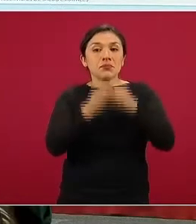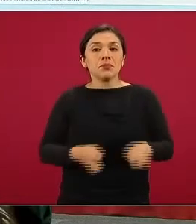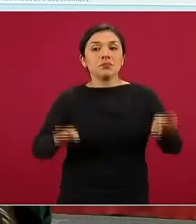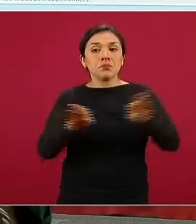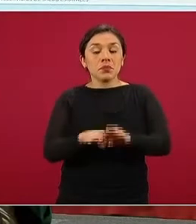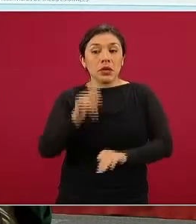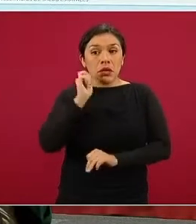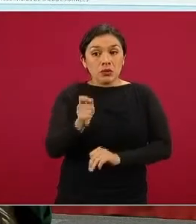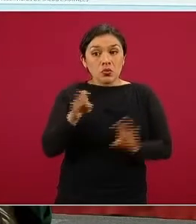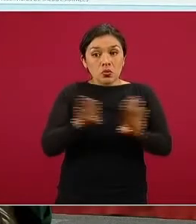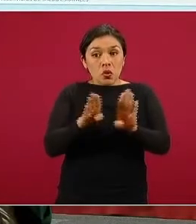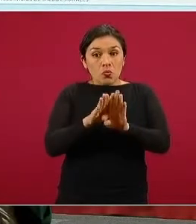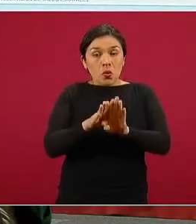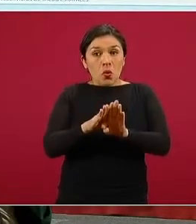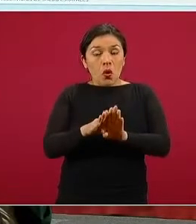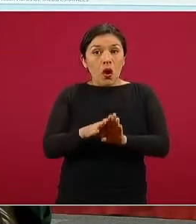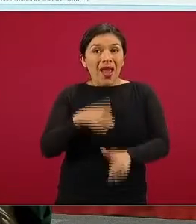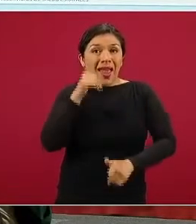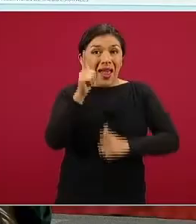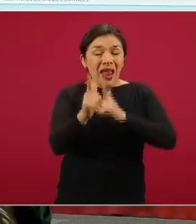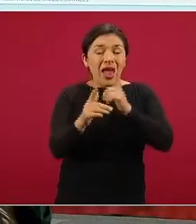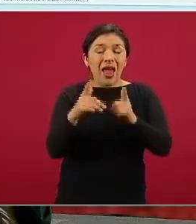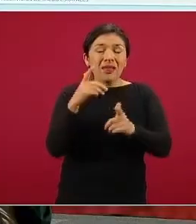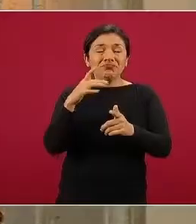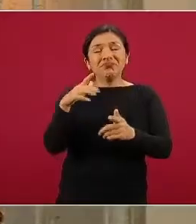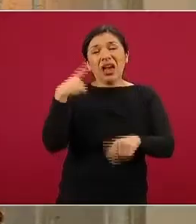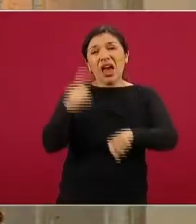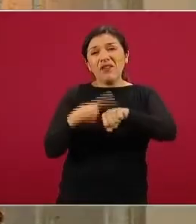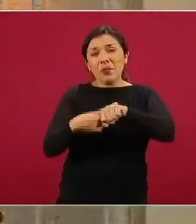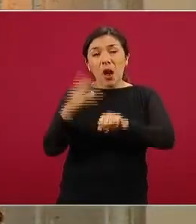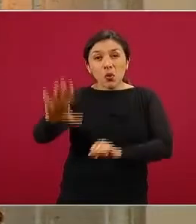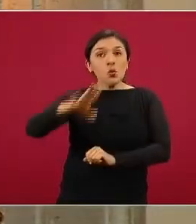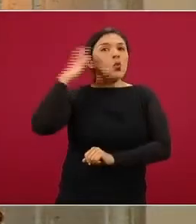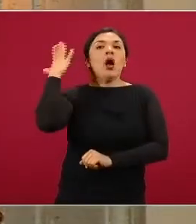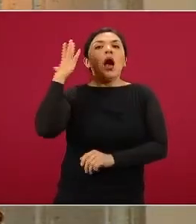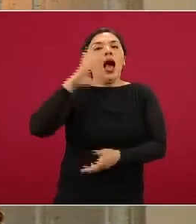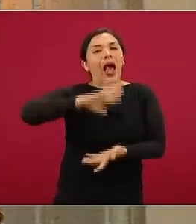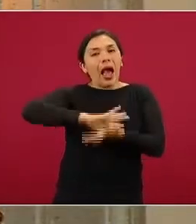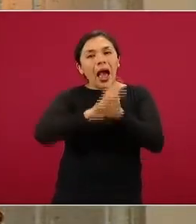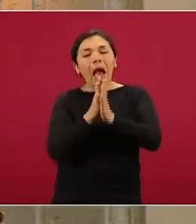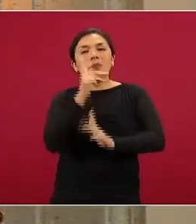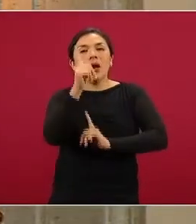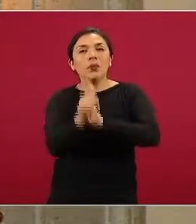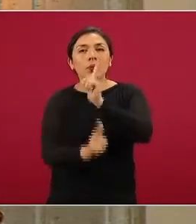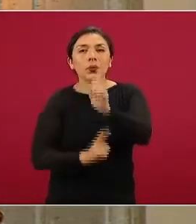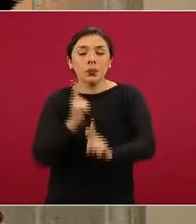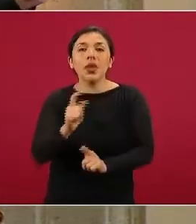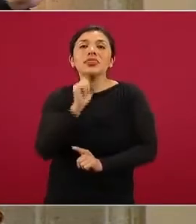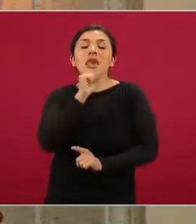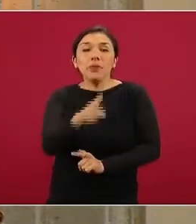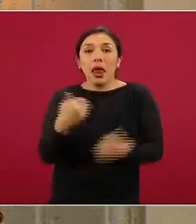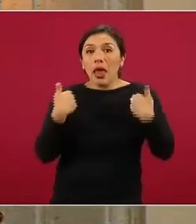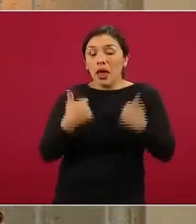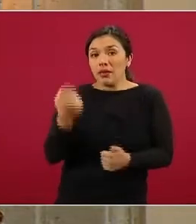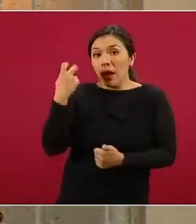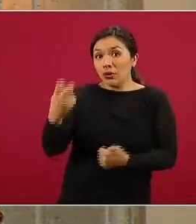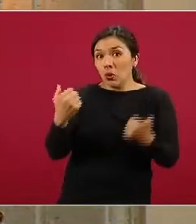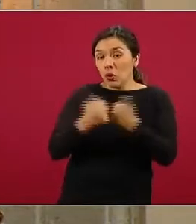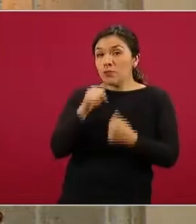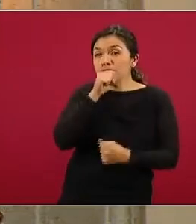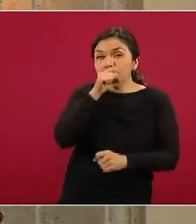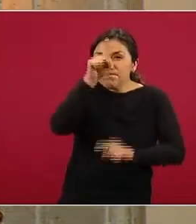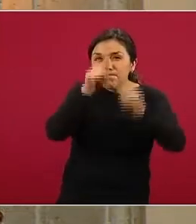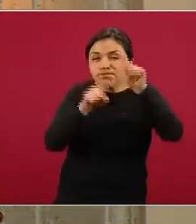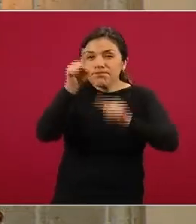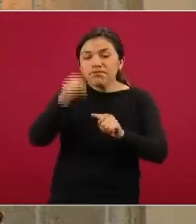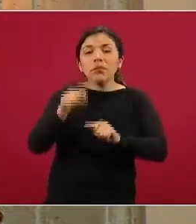no solo de la desaceleración y disminución de la epidemia en México, sino también, o específicamente a través de estos